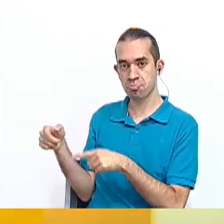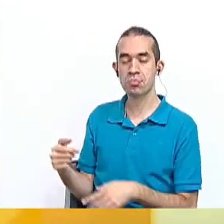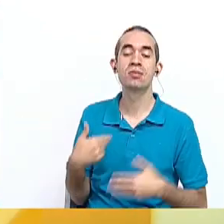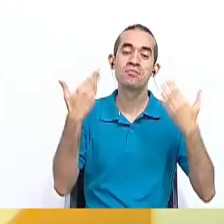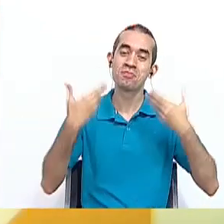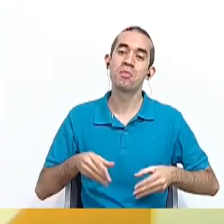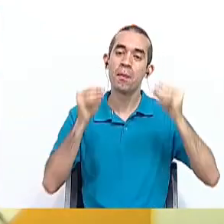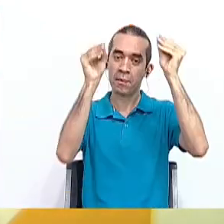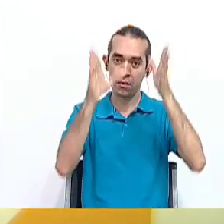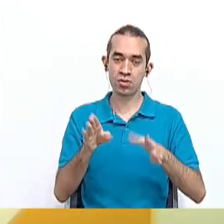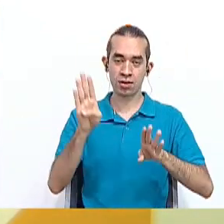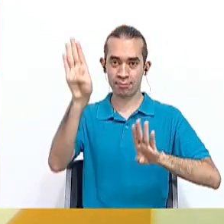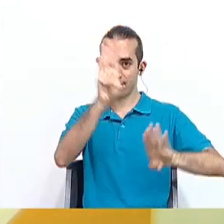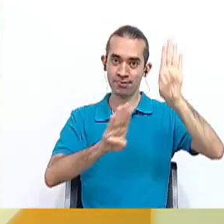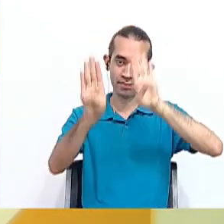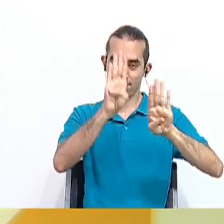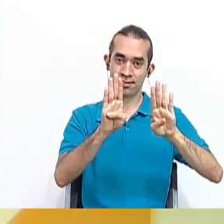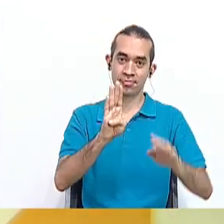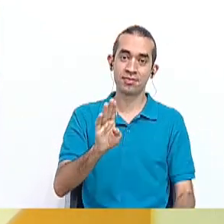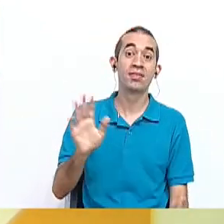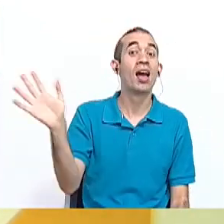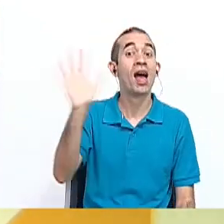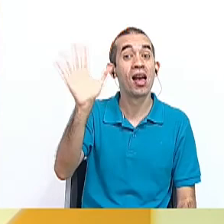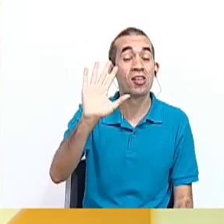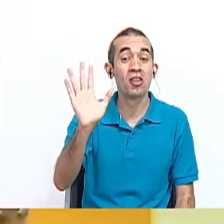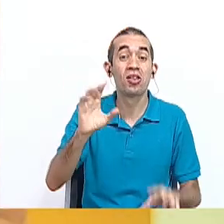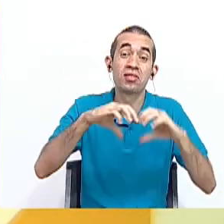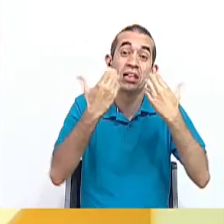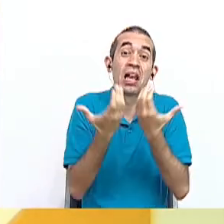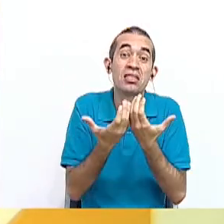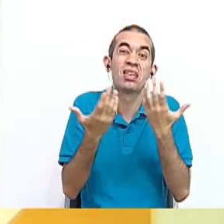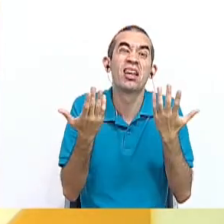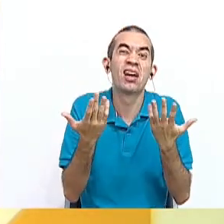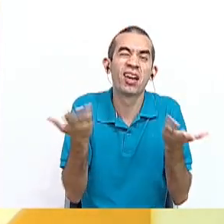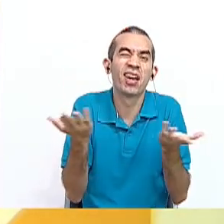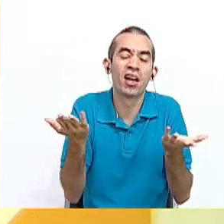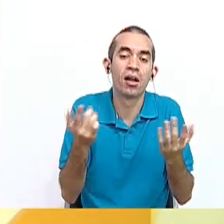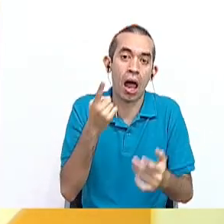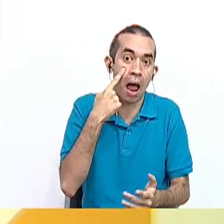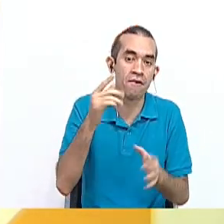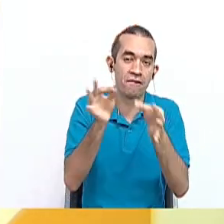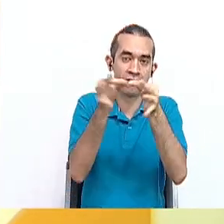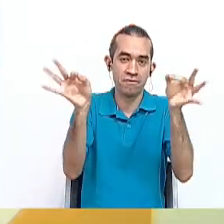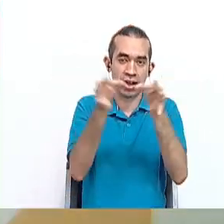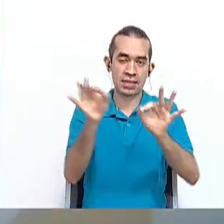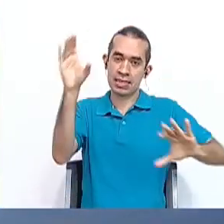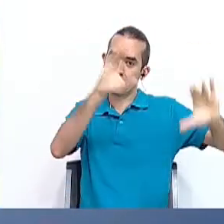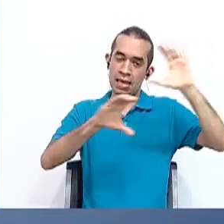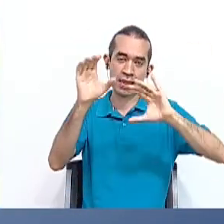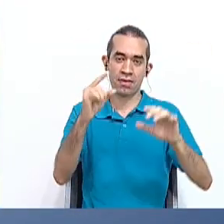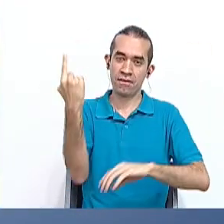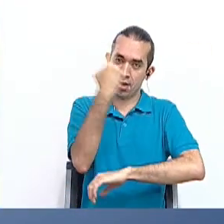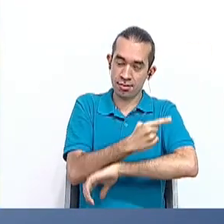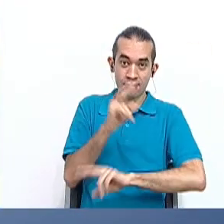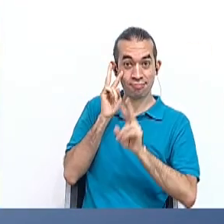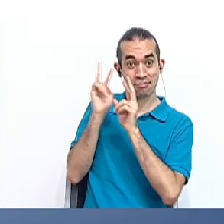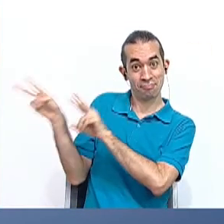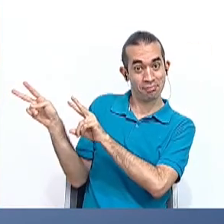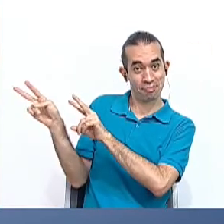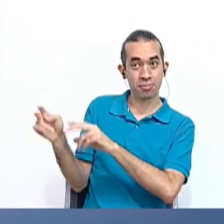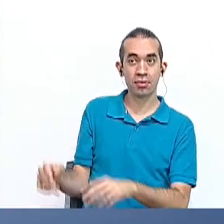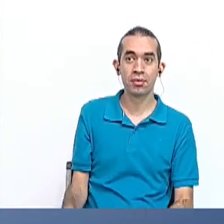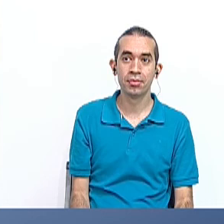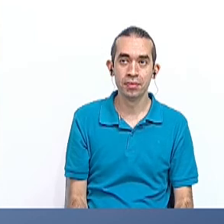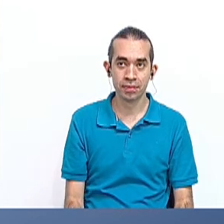de biología. Y para despedirme de esta clase, anoten la siguiente frase científica del día.